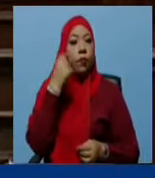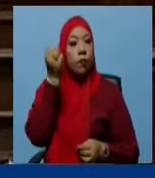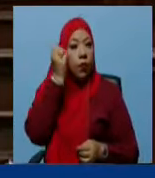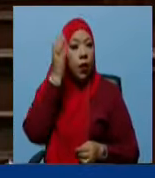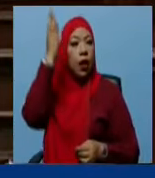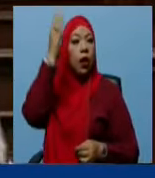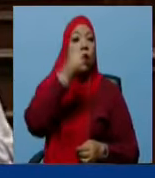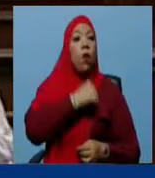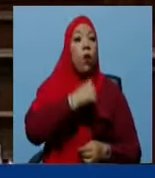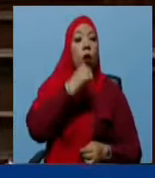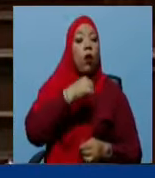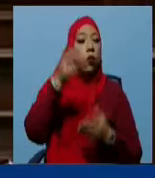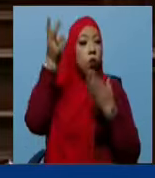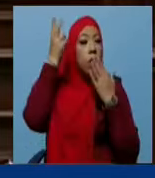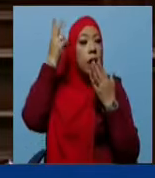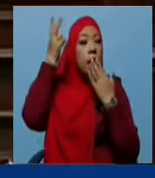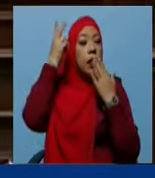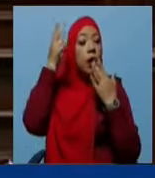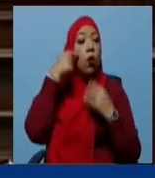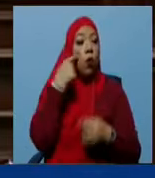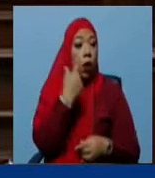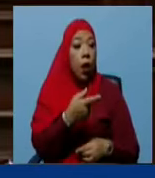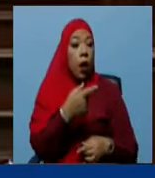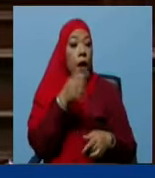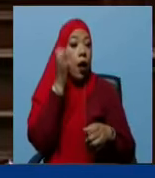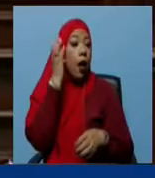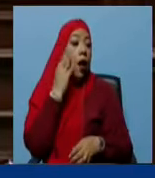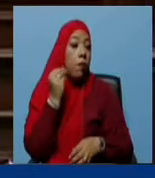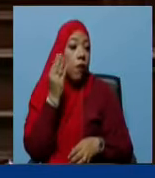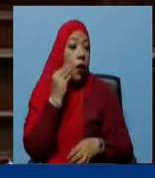capacidad de resistencia que tuvieron nuestros pueblos aborígenes.